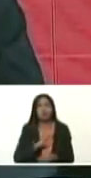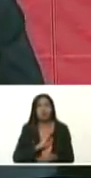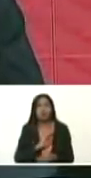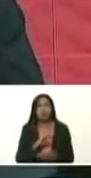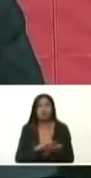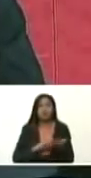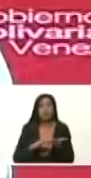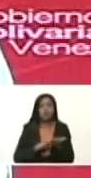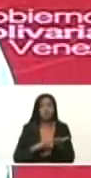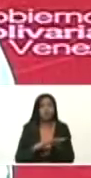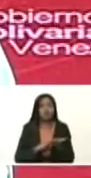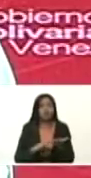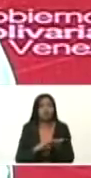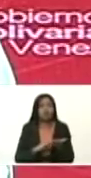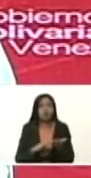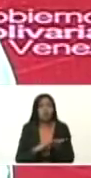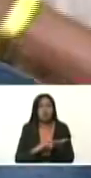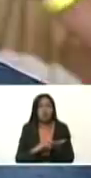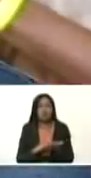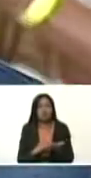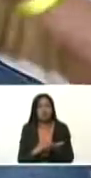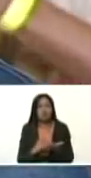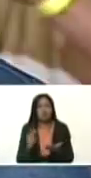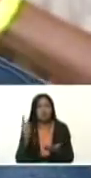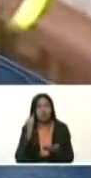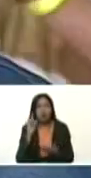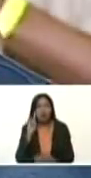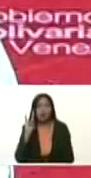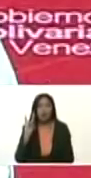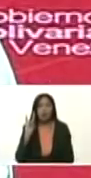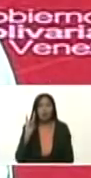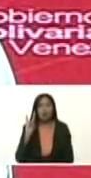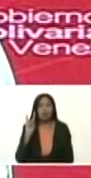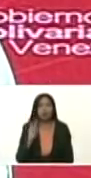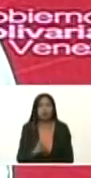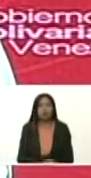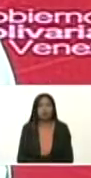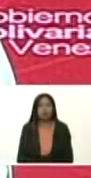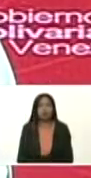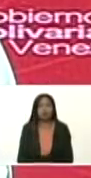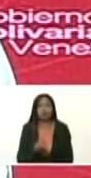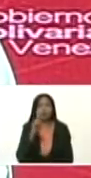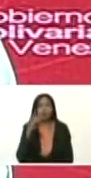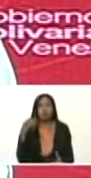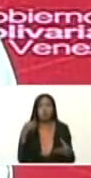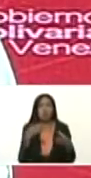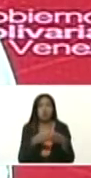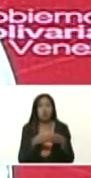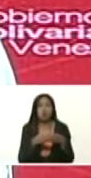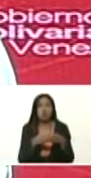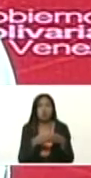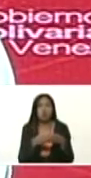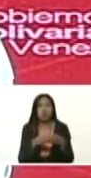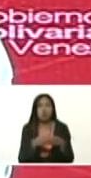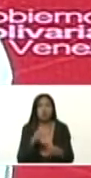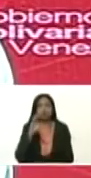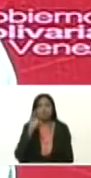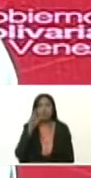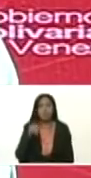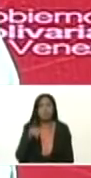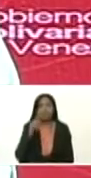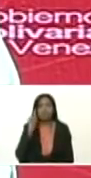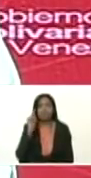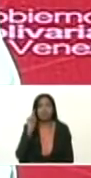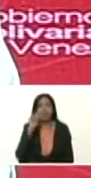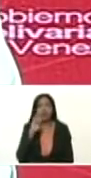Solución, Marianne, que el lunes una comisión de los CPT aquí